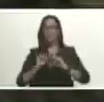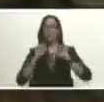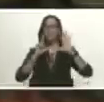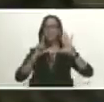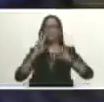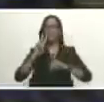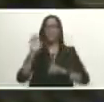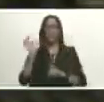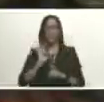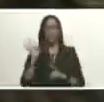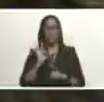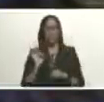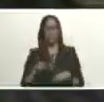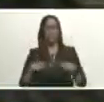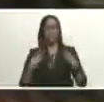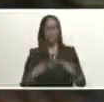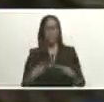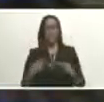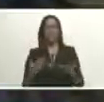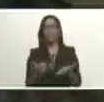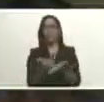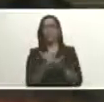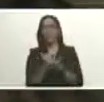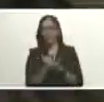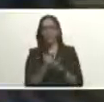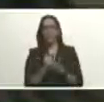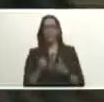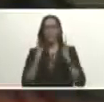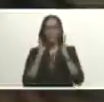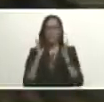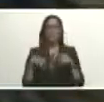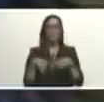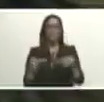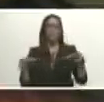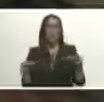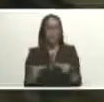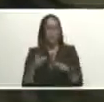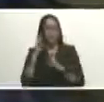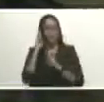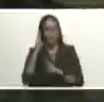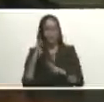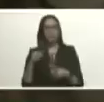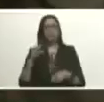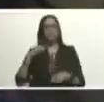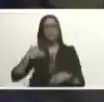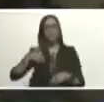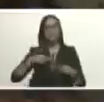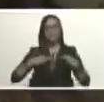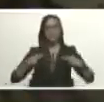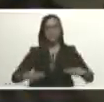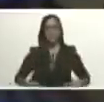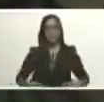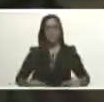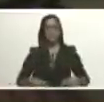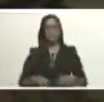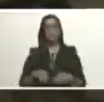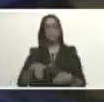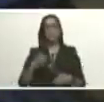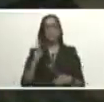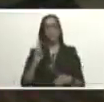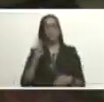corporal. Situación que nos favorece para atender situaciones respetando los derechos humanos. Puede ver que